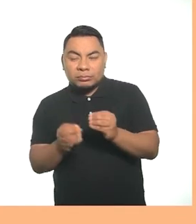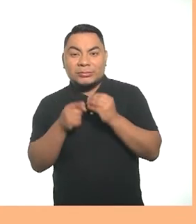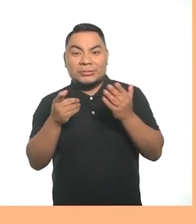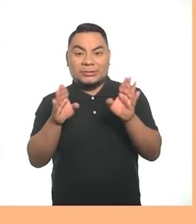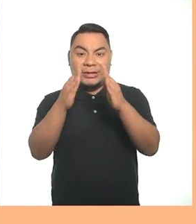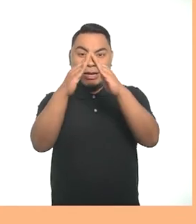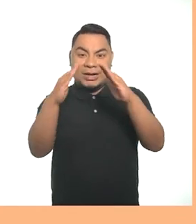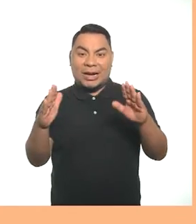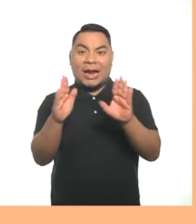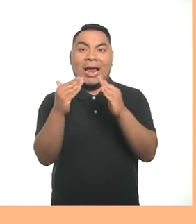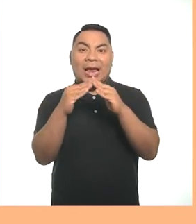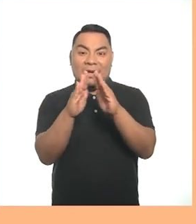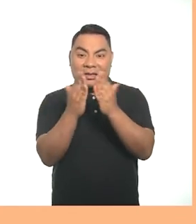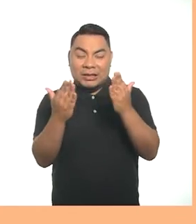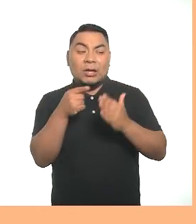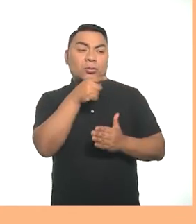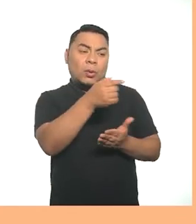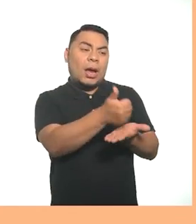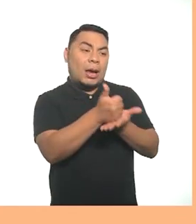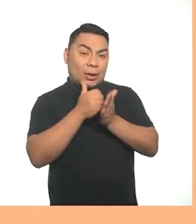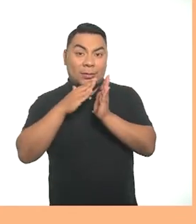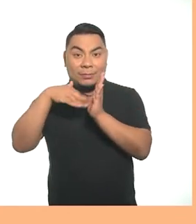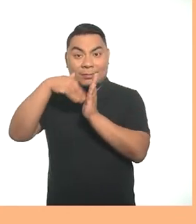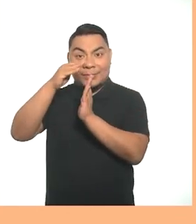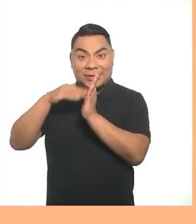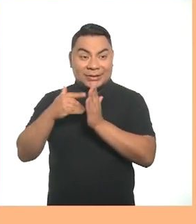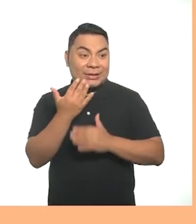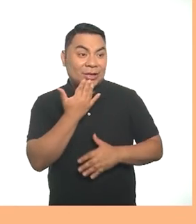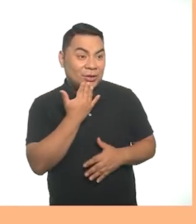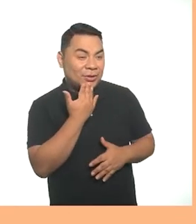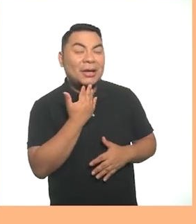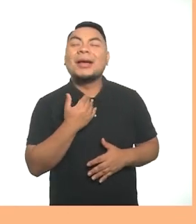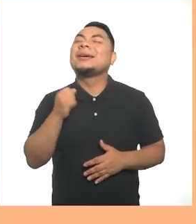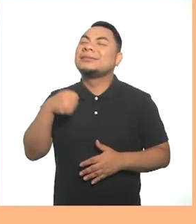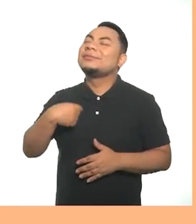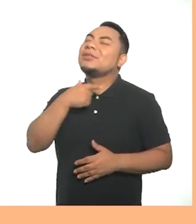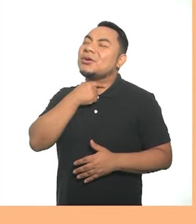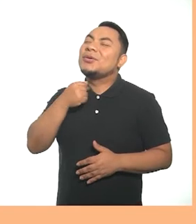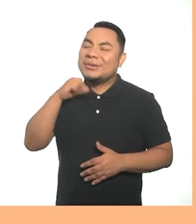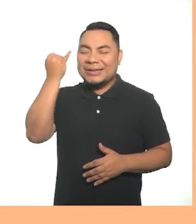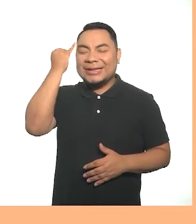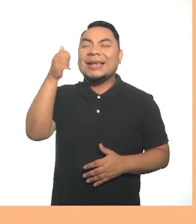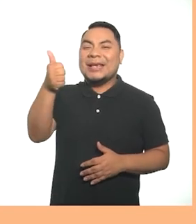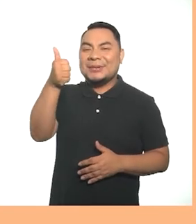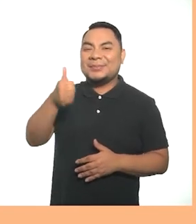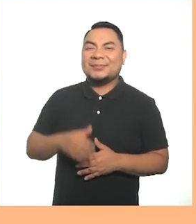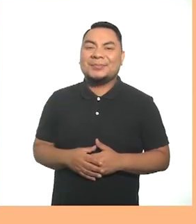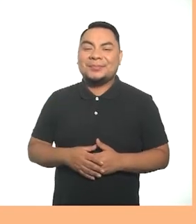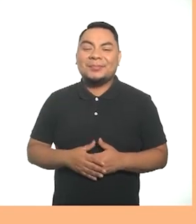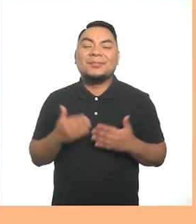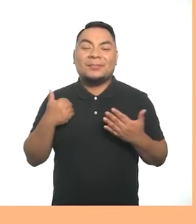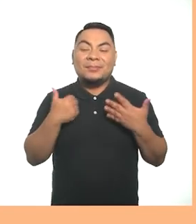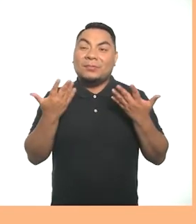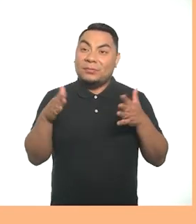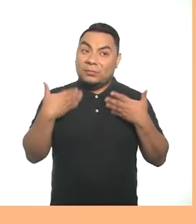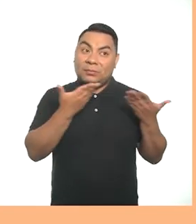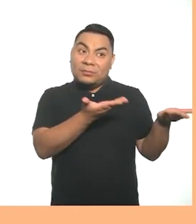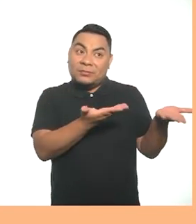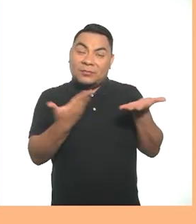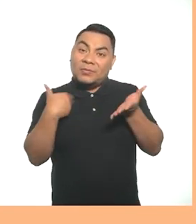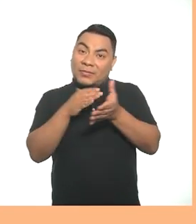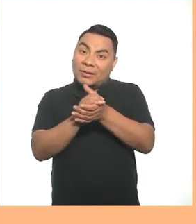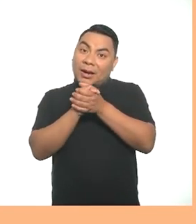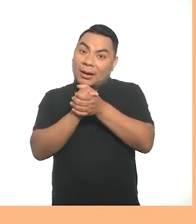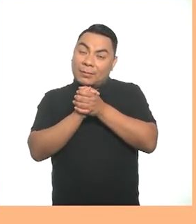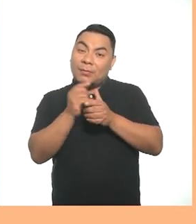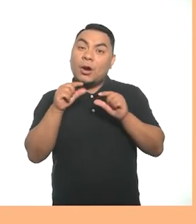a estos retablos, tú me ayudas pintándolos? ¡Me encanta la idea! ¿Puedo invitar a